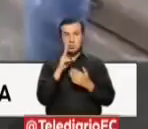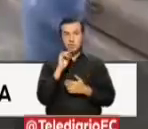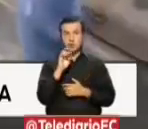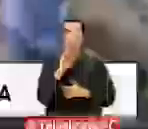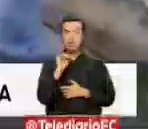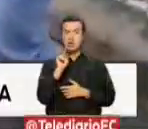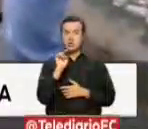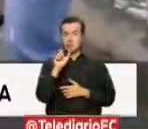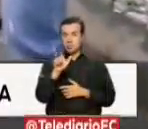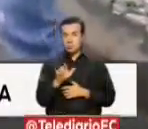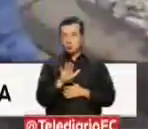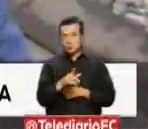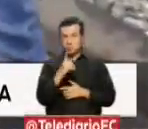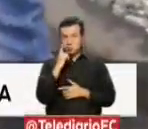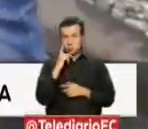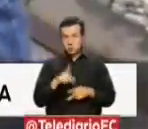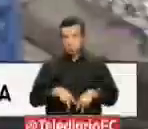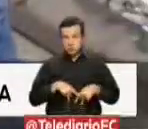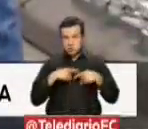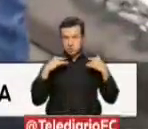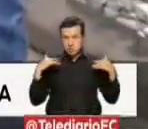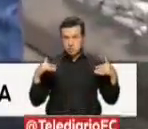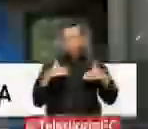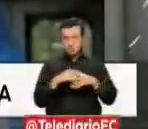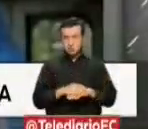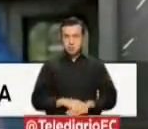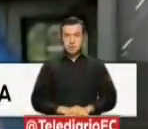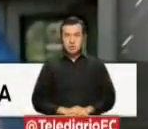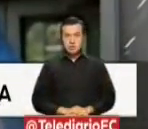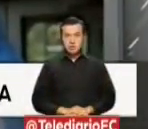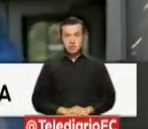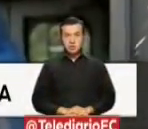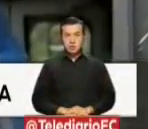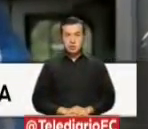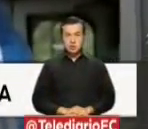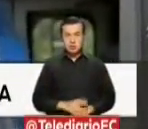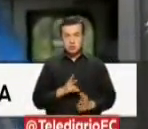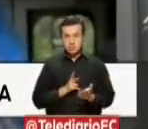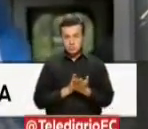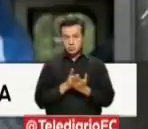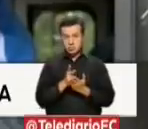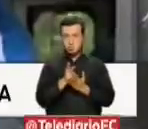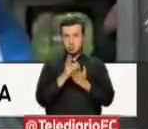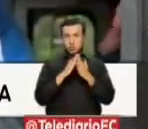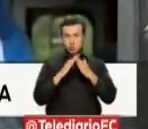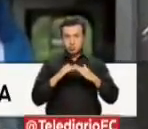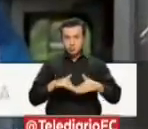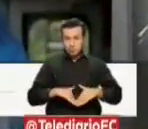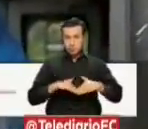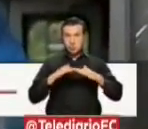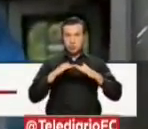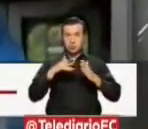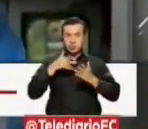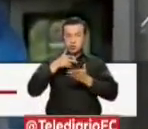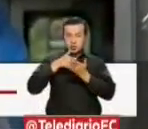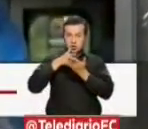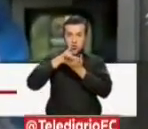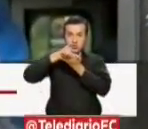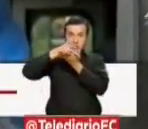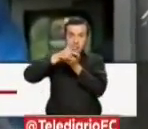Victoriano Encalada, habitante del sitio Trapiche. Que en la pasada el puente se hunde, sube y baja,